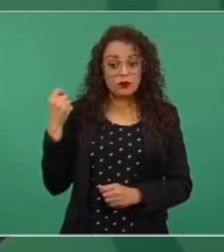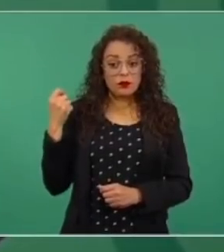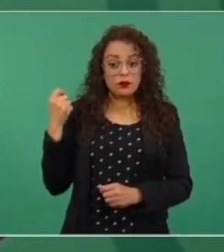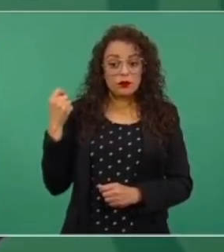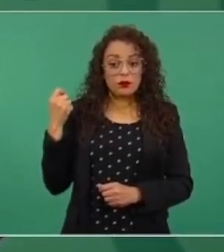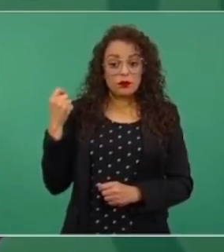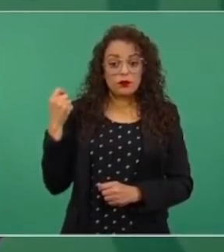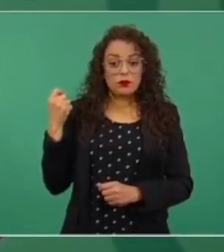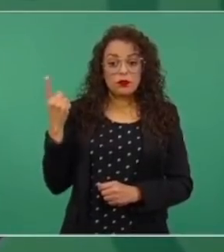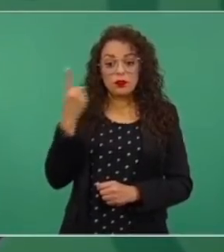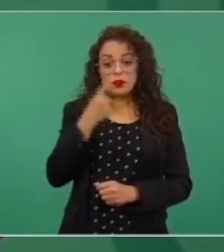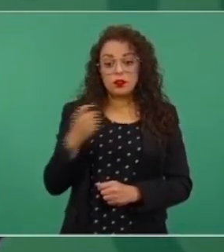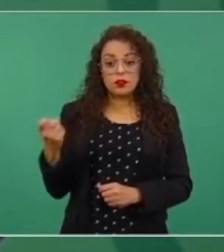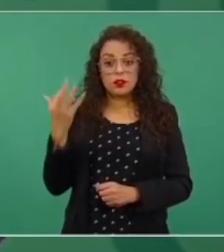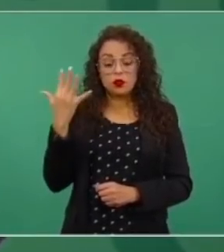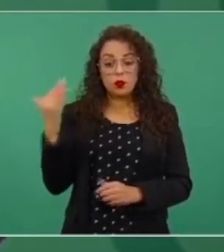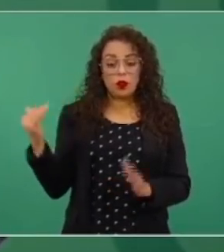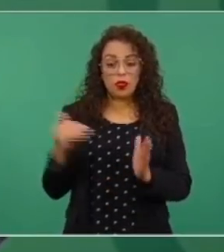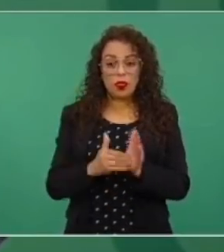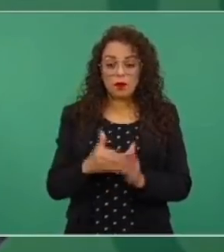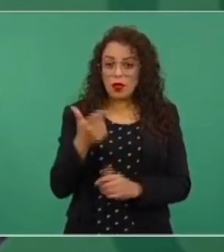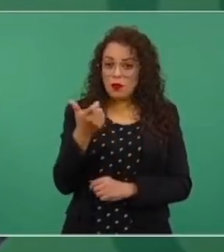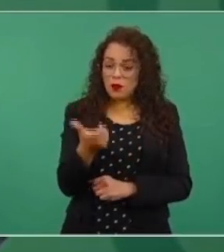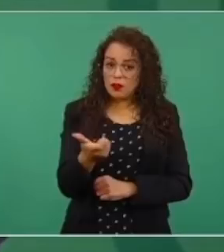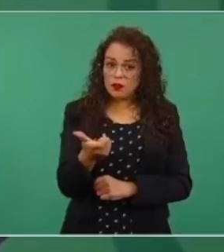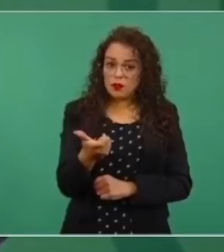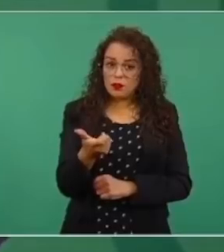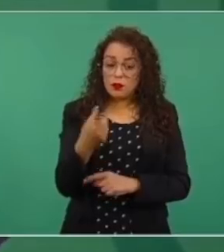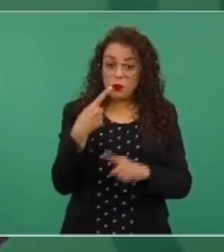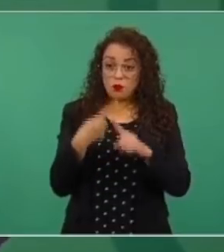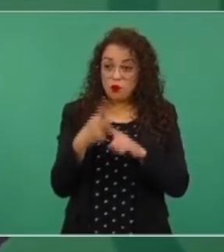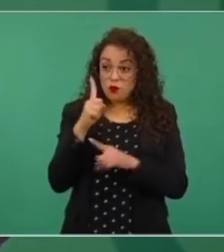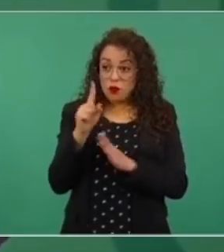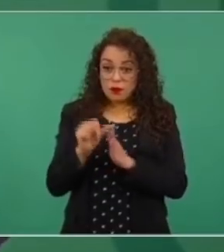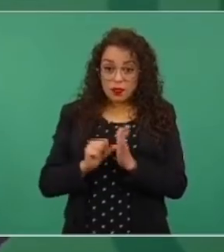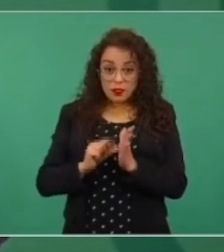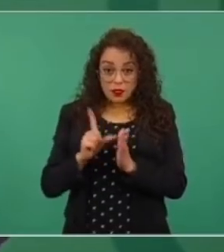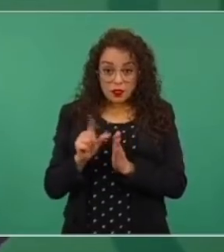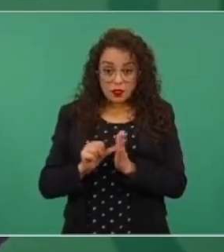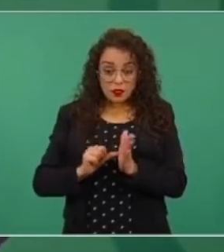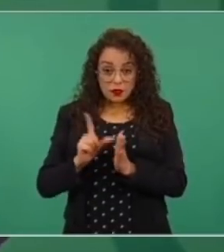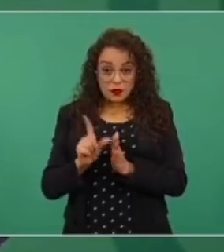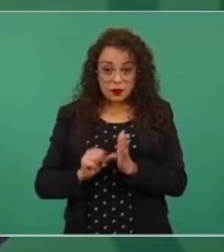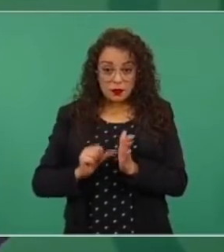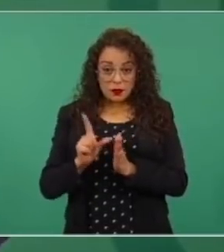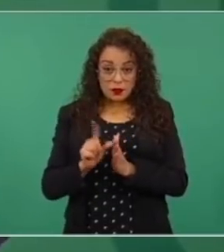de 150,000 pesos al mes.